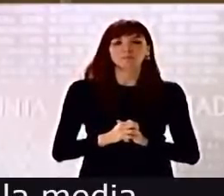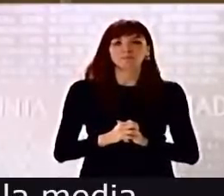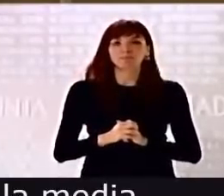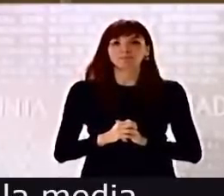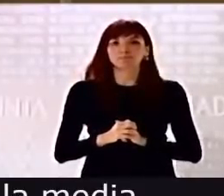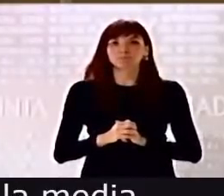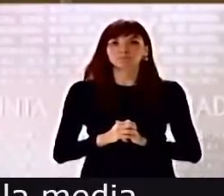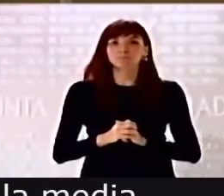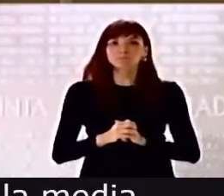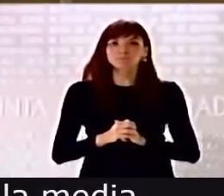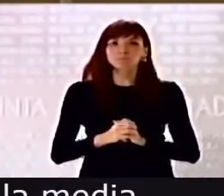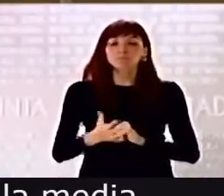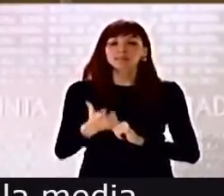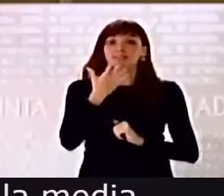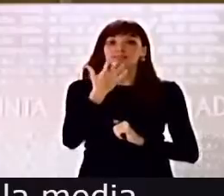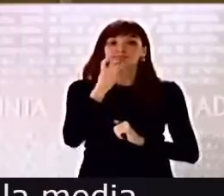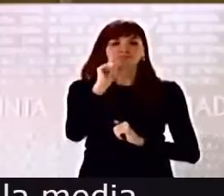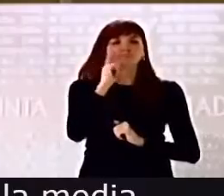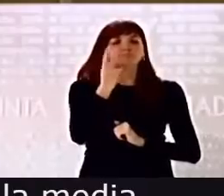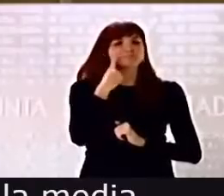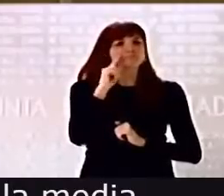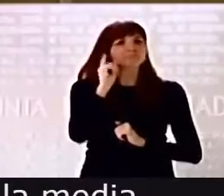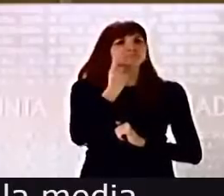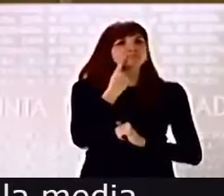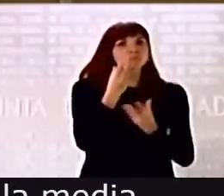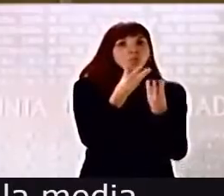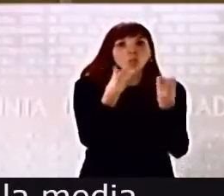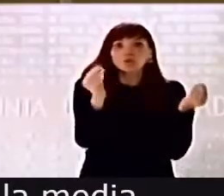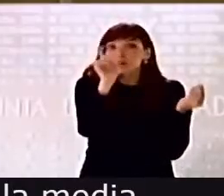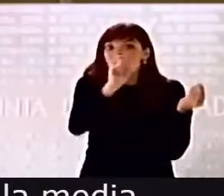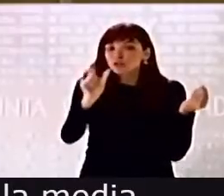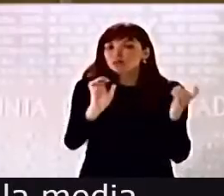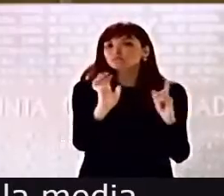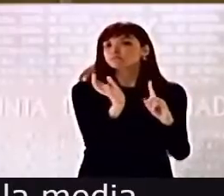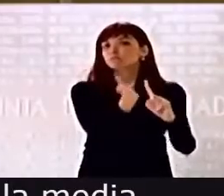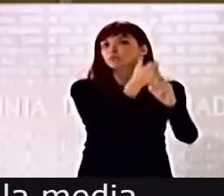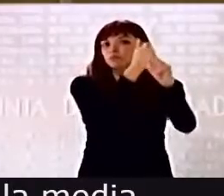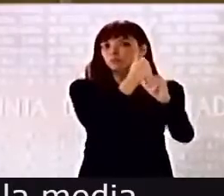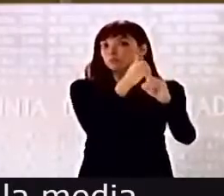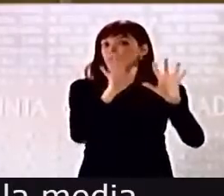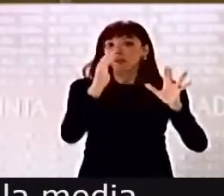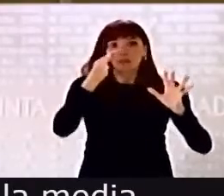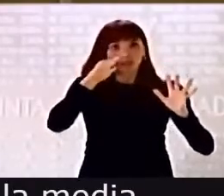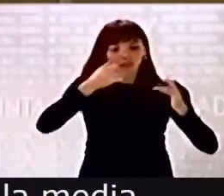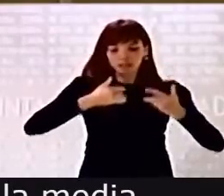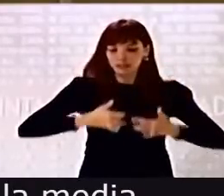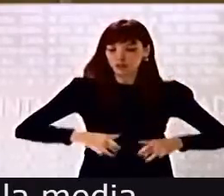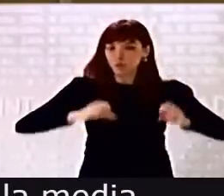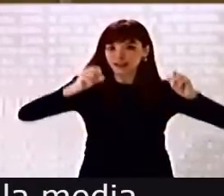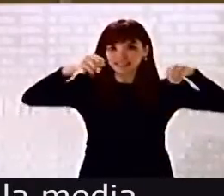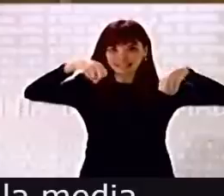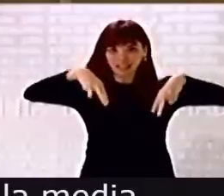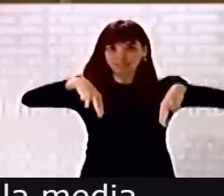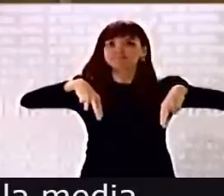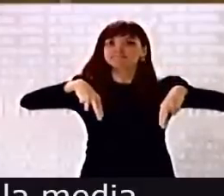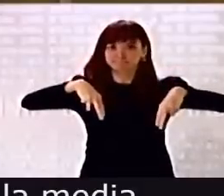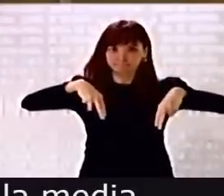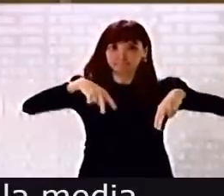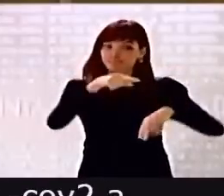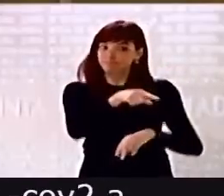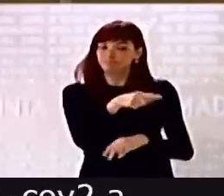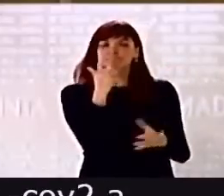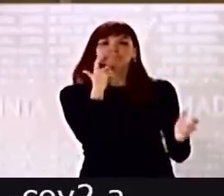por el SARS-CoV-2 a muchas personas que son asintomáticas. Y eso es